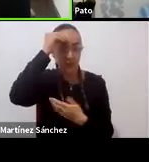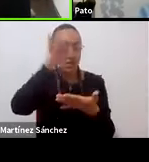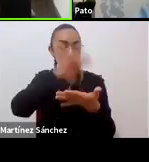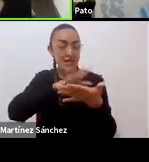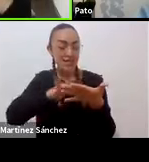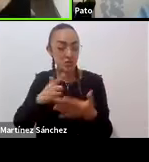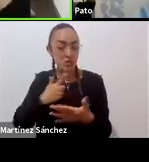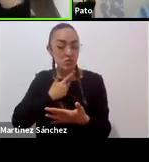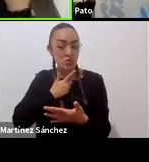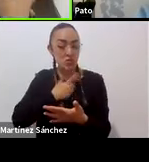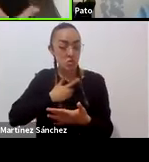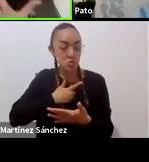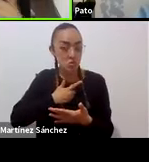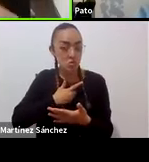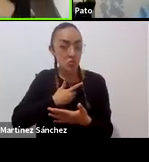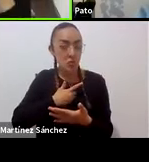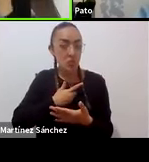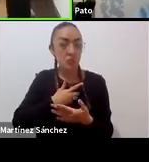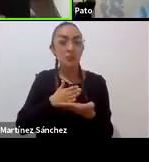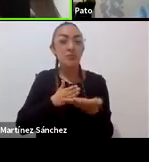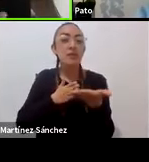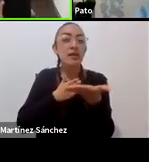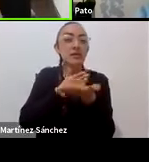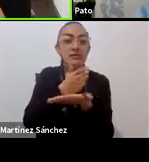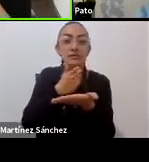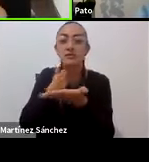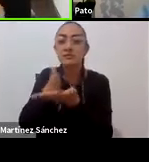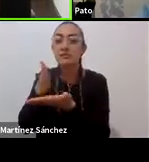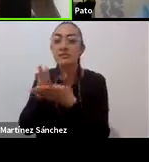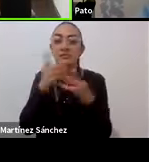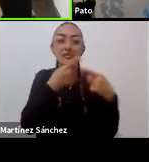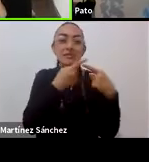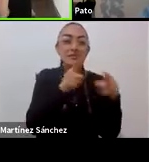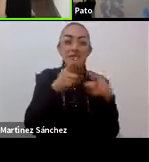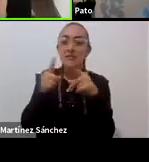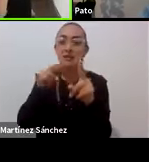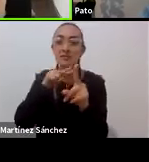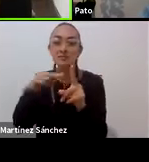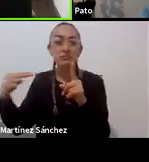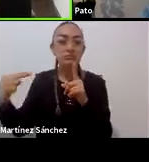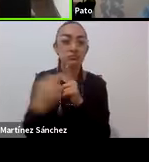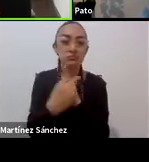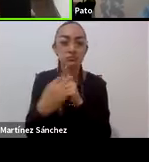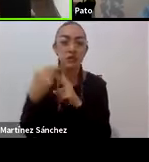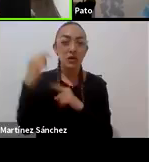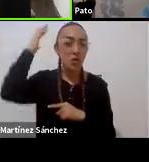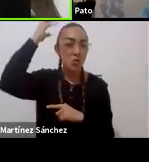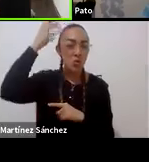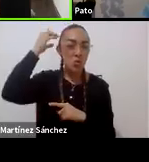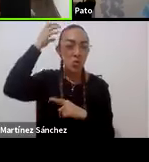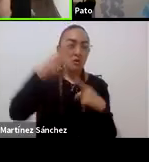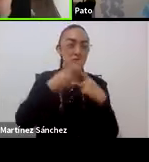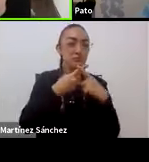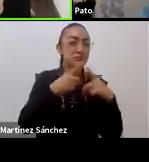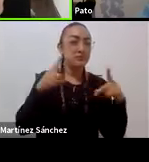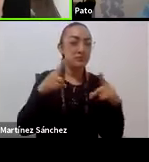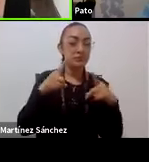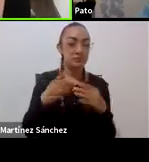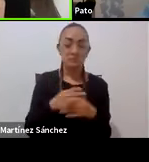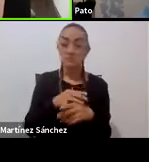nos da a otros mundos, a otras reflexiones y sobre todo, retomando lo que dijeron Patricio y Samuel,